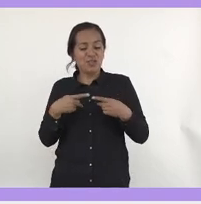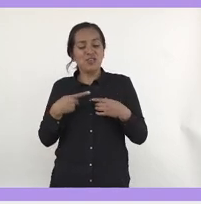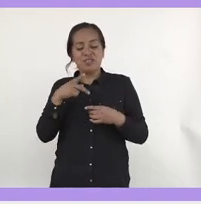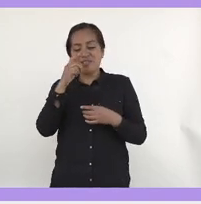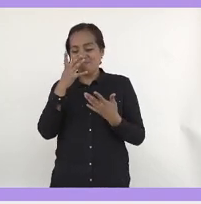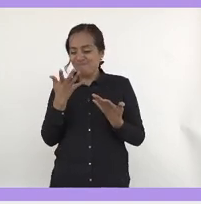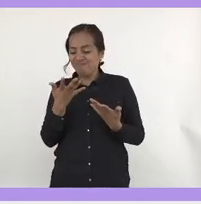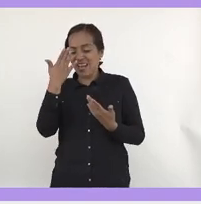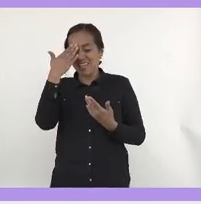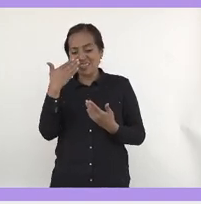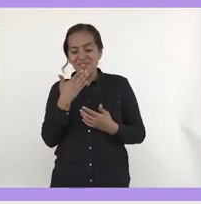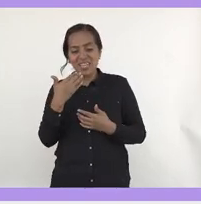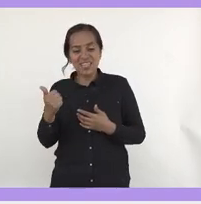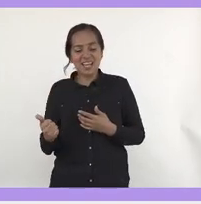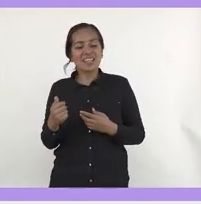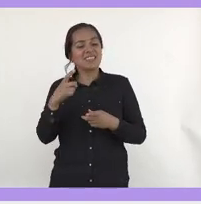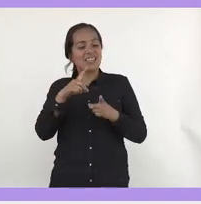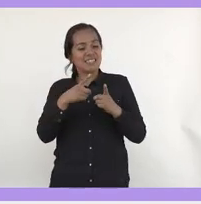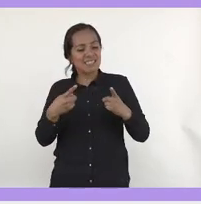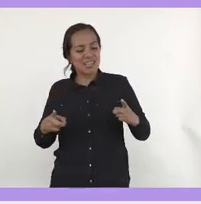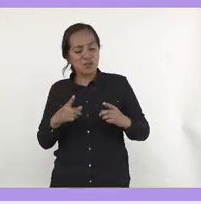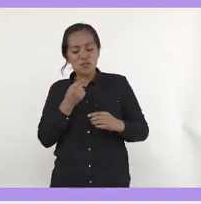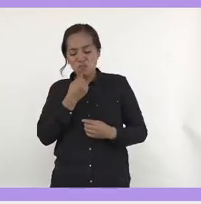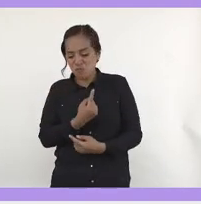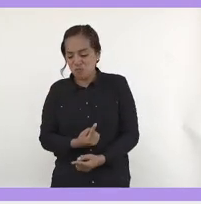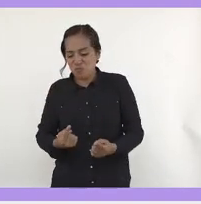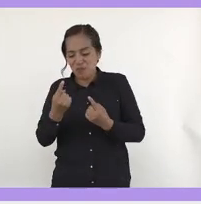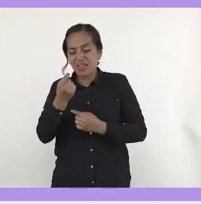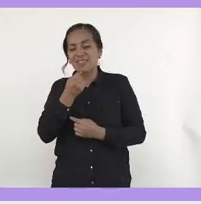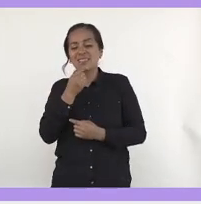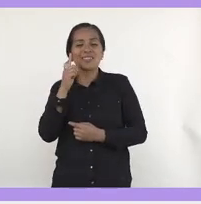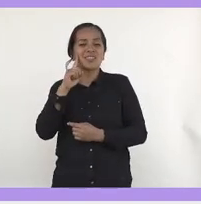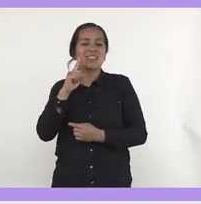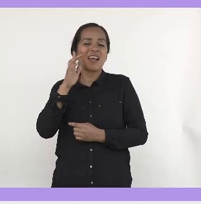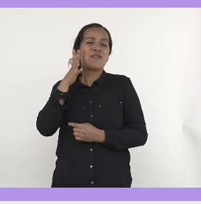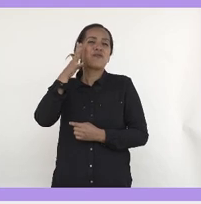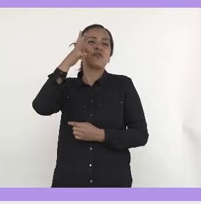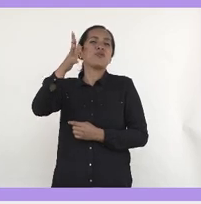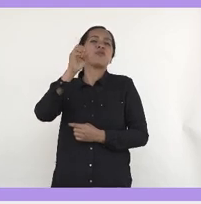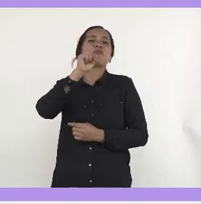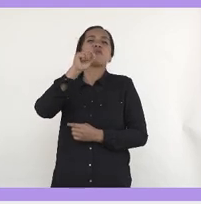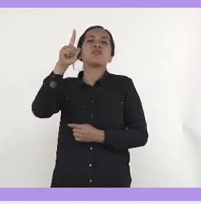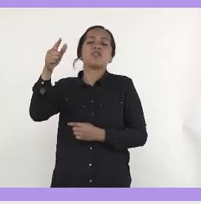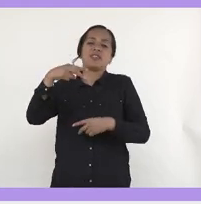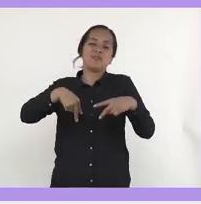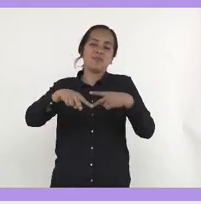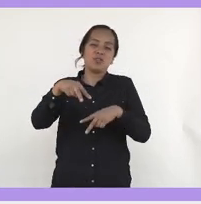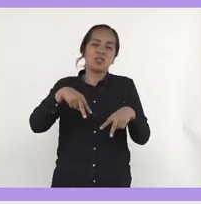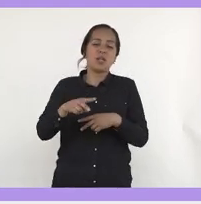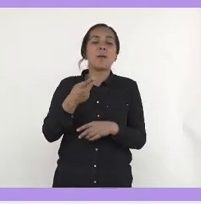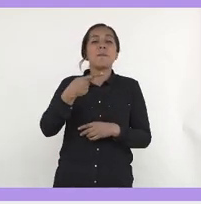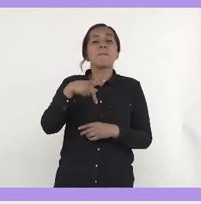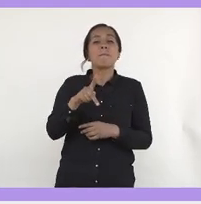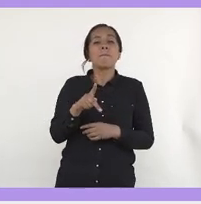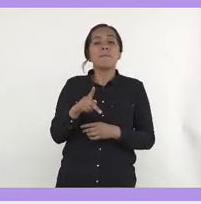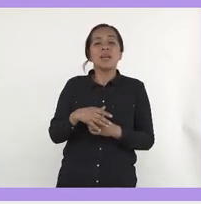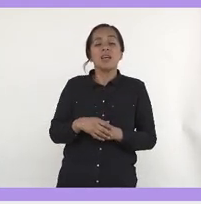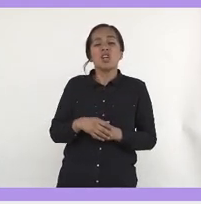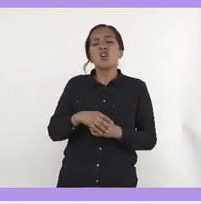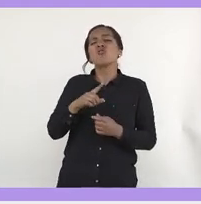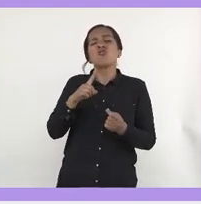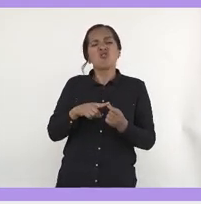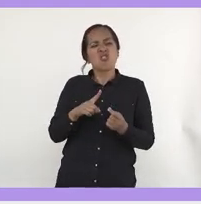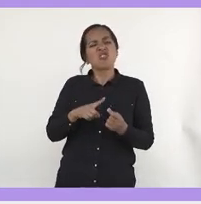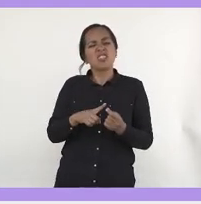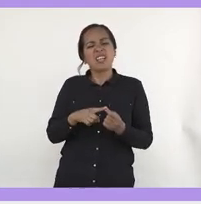la la posibilidad de de esas niñas que hoy hoy aspiran a ser futbolistas profesionales o que ya lo son pero donde más allá eres de oportunidad para